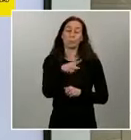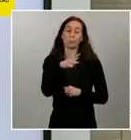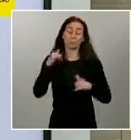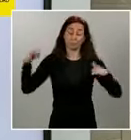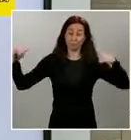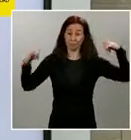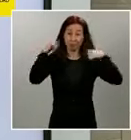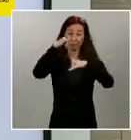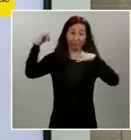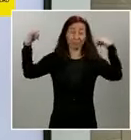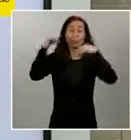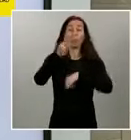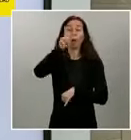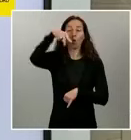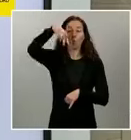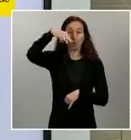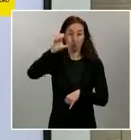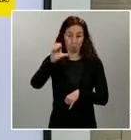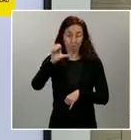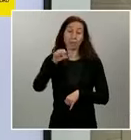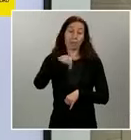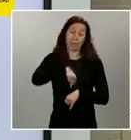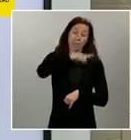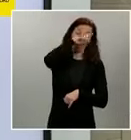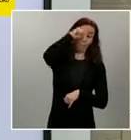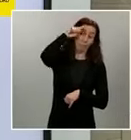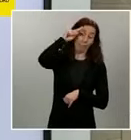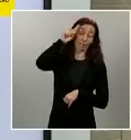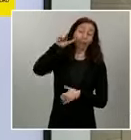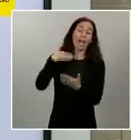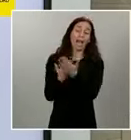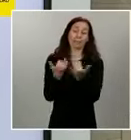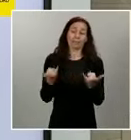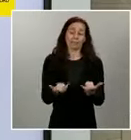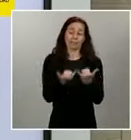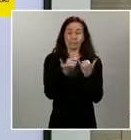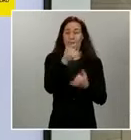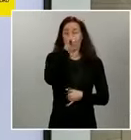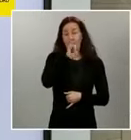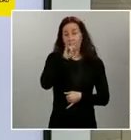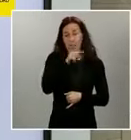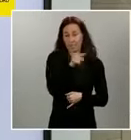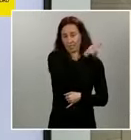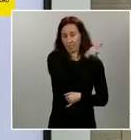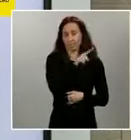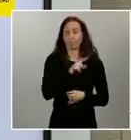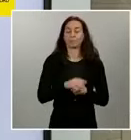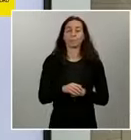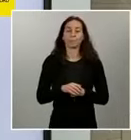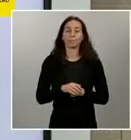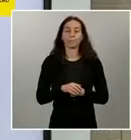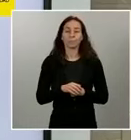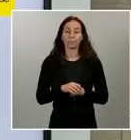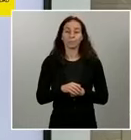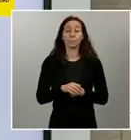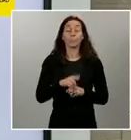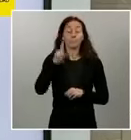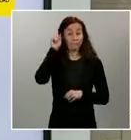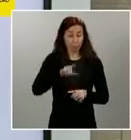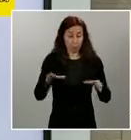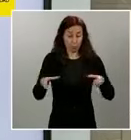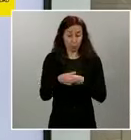de Madrid a Las Palmas de, bueno, a Gran Canaria en concreto. Y de todas las unidades de las Fuerzas Armadas que participan en la